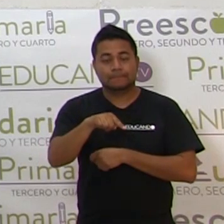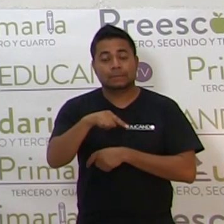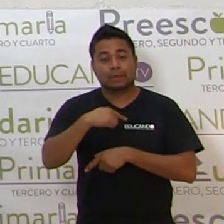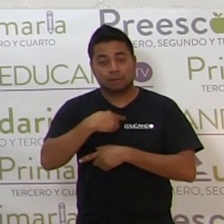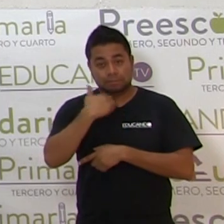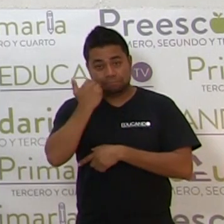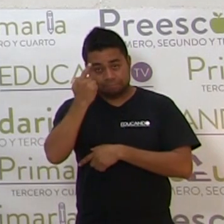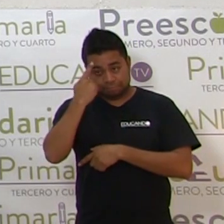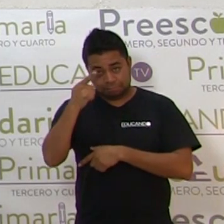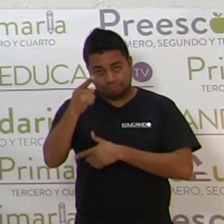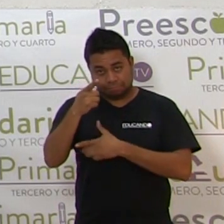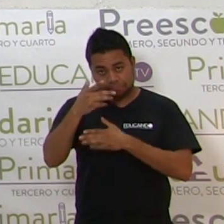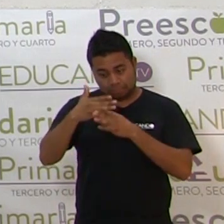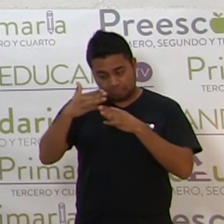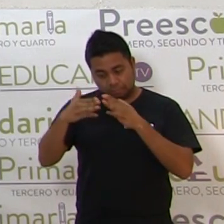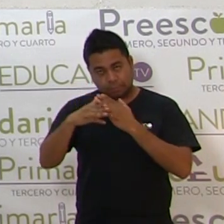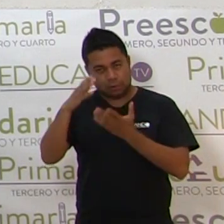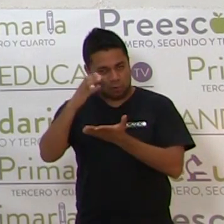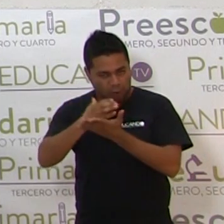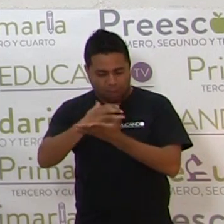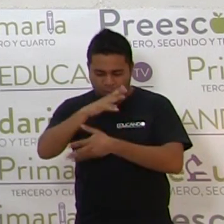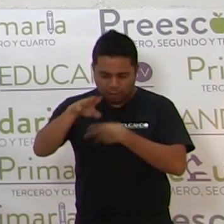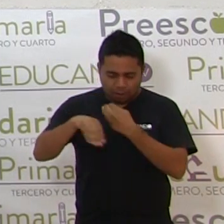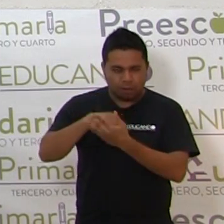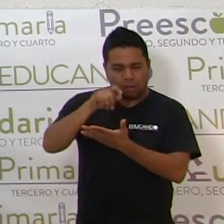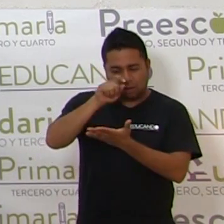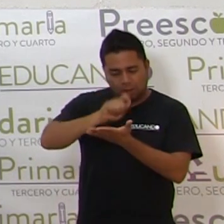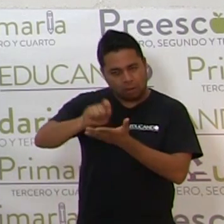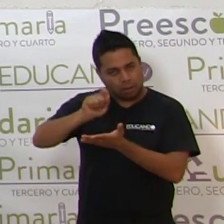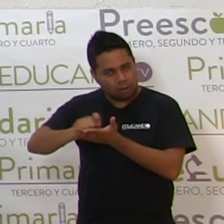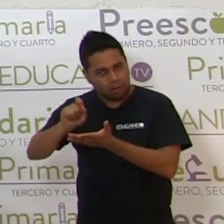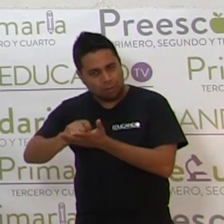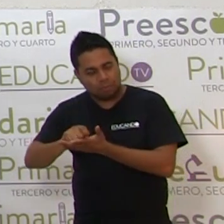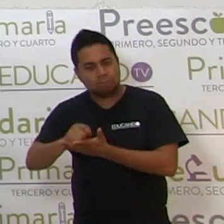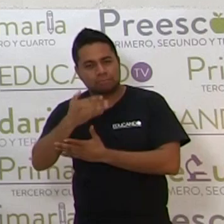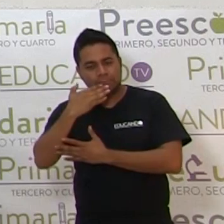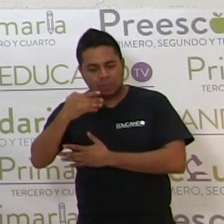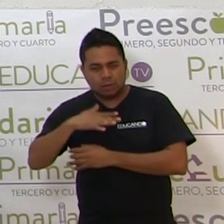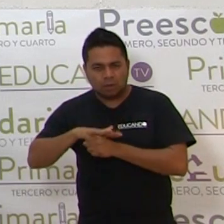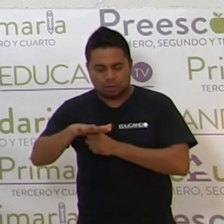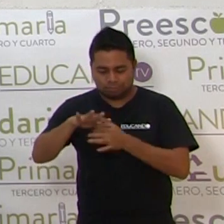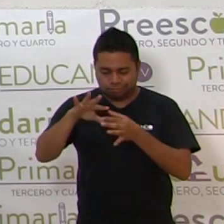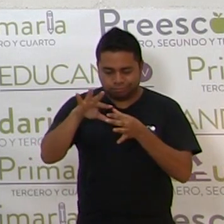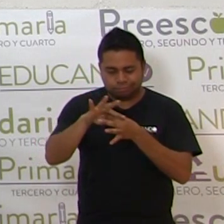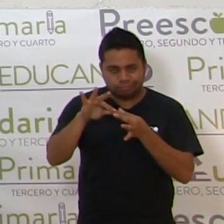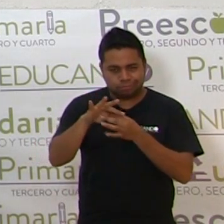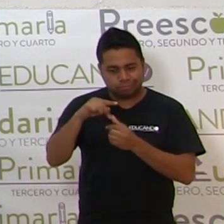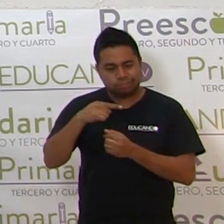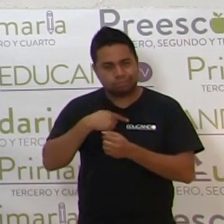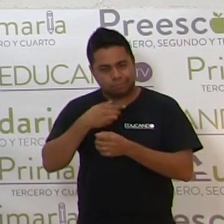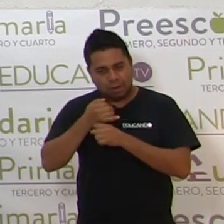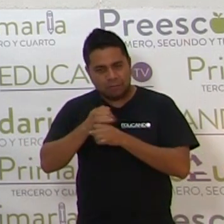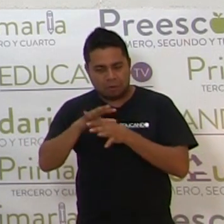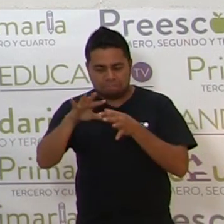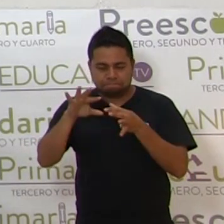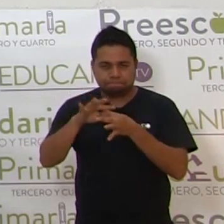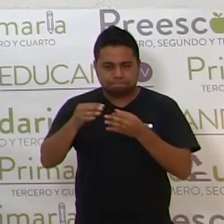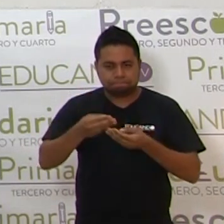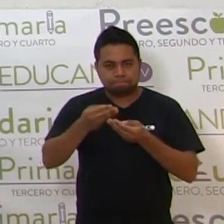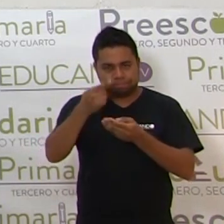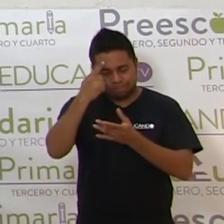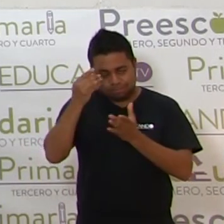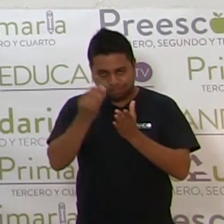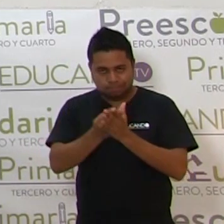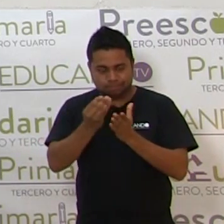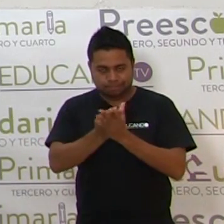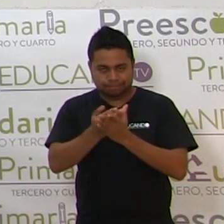invito para que con tus materiales escolares puedas organizar de forma coherente y sencilla toda la información que vamos a estar trabajando a lo largo